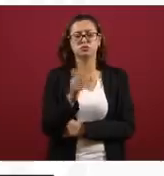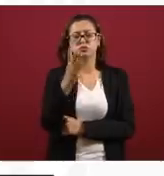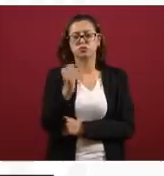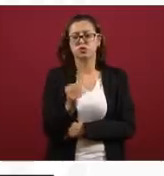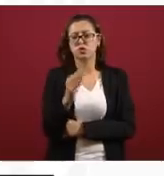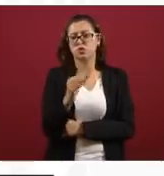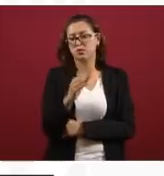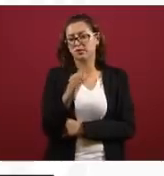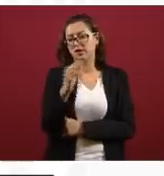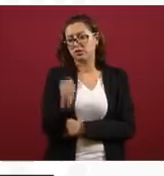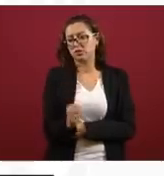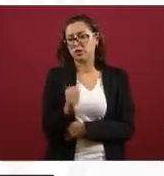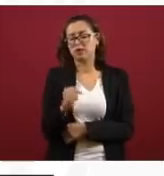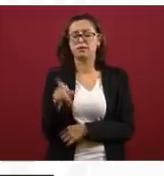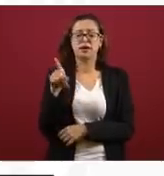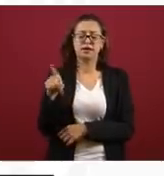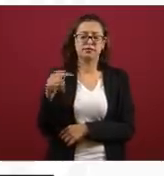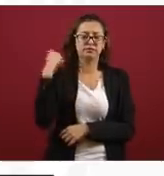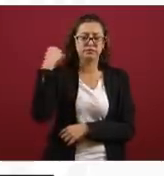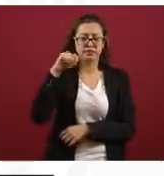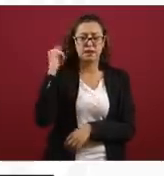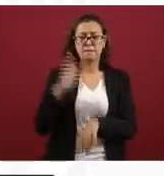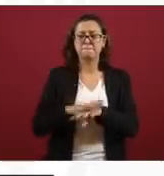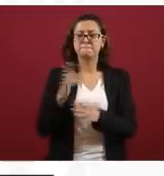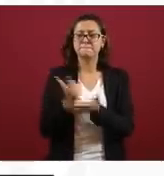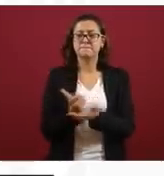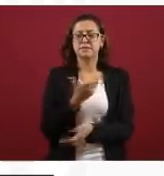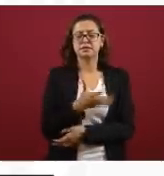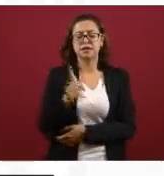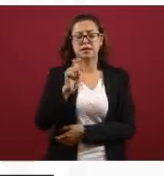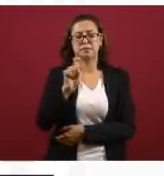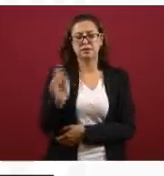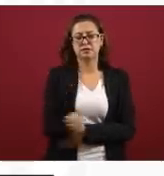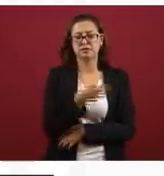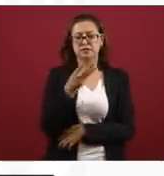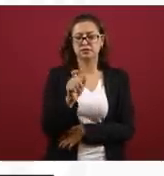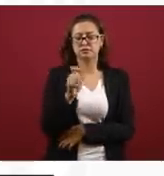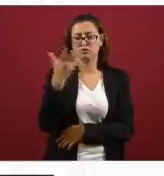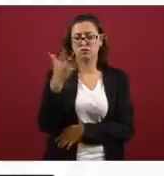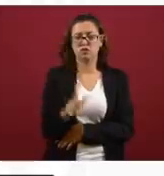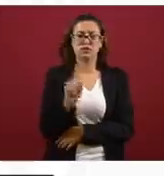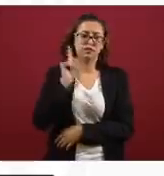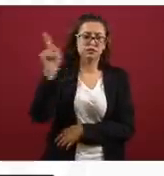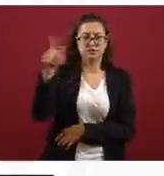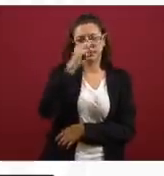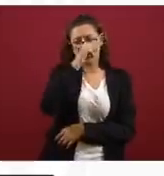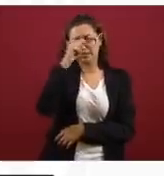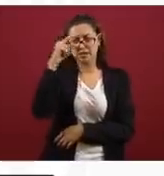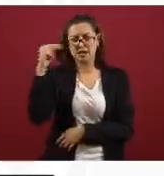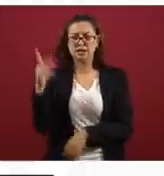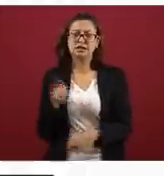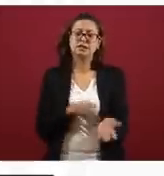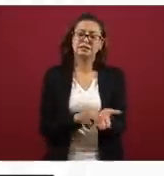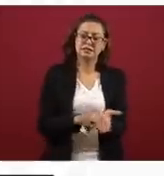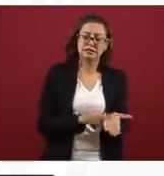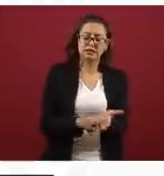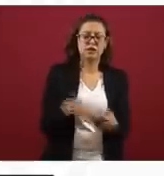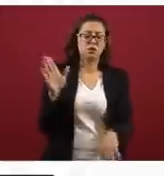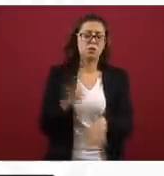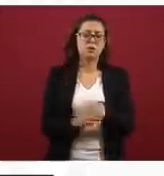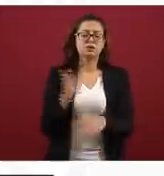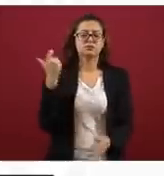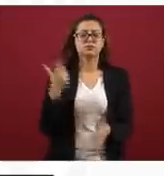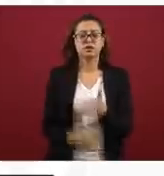Centro Tabasco, y la más cara a 23 pesos con 10 centavos en Bahía de Banderas, Nayarit. En el diésel, el más económico en todo el país